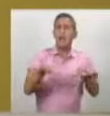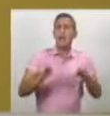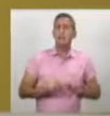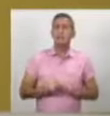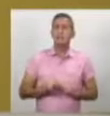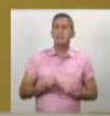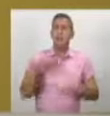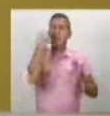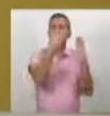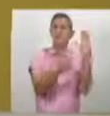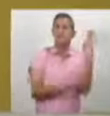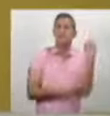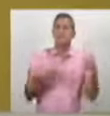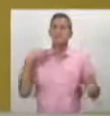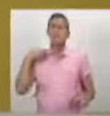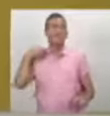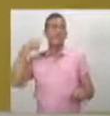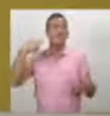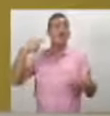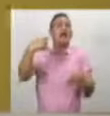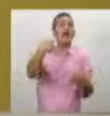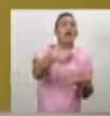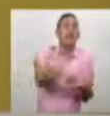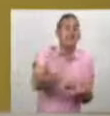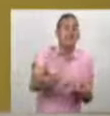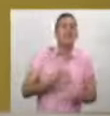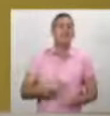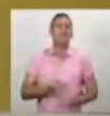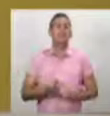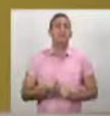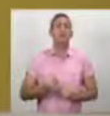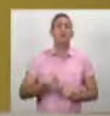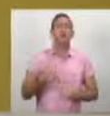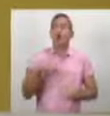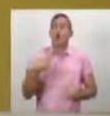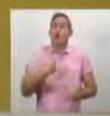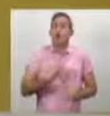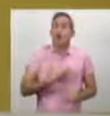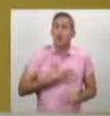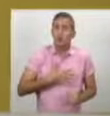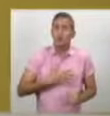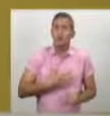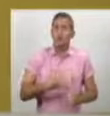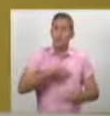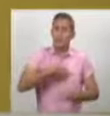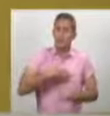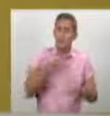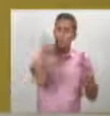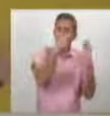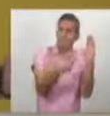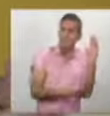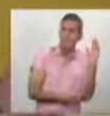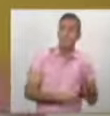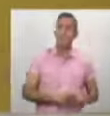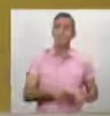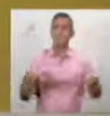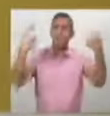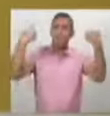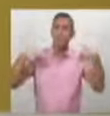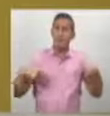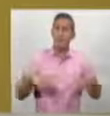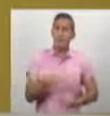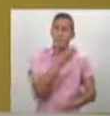a sus descendientes. Y es por eso que nosotros tenemos características físicas parecidas a las de nuestros